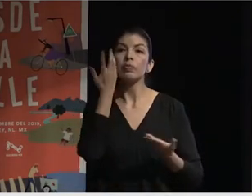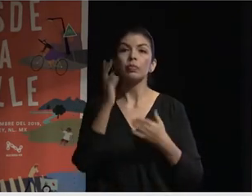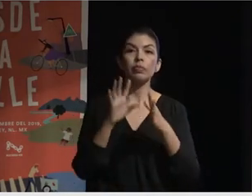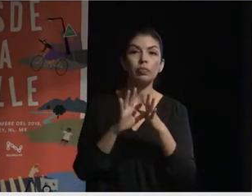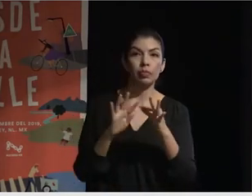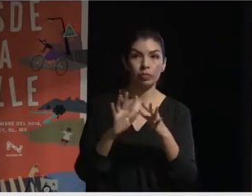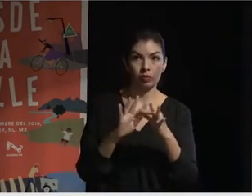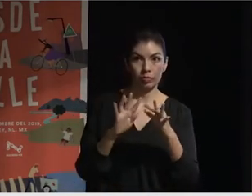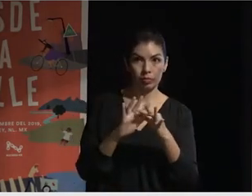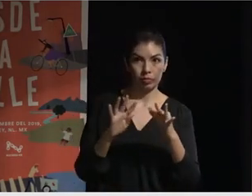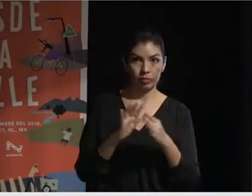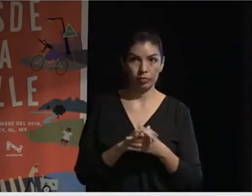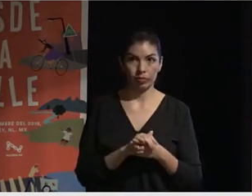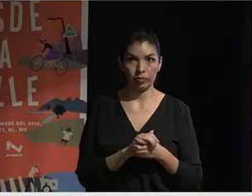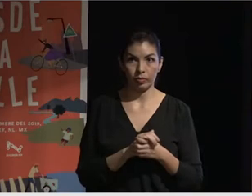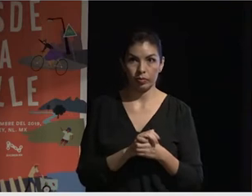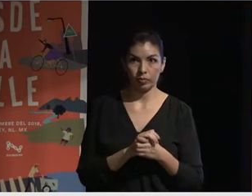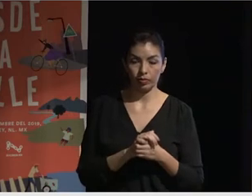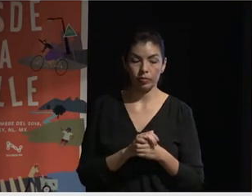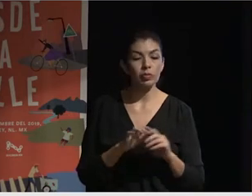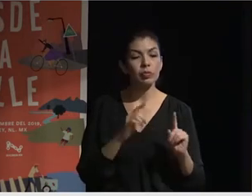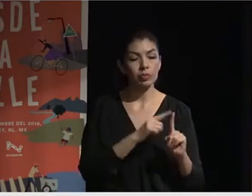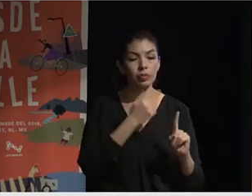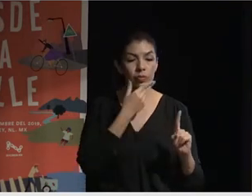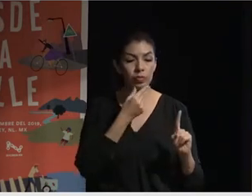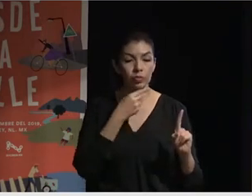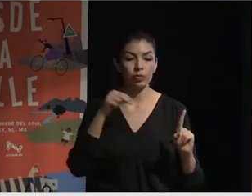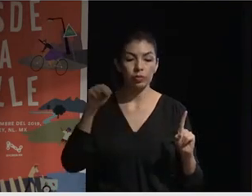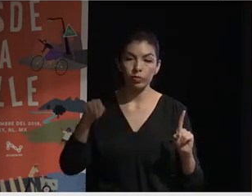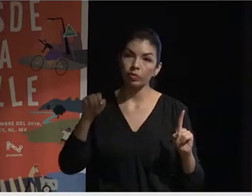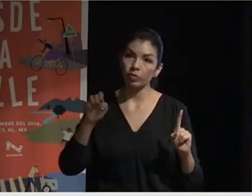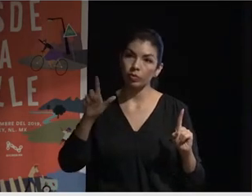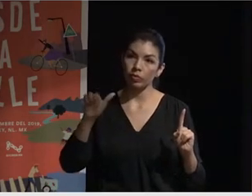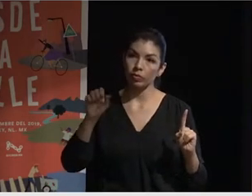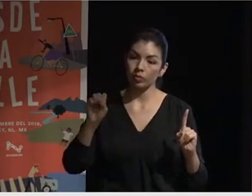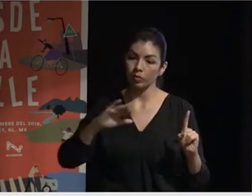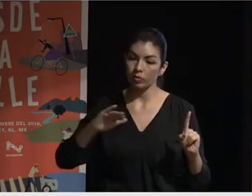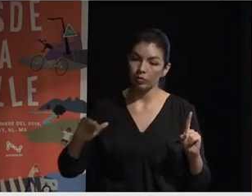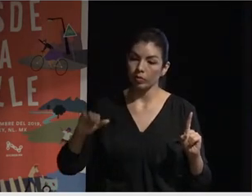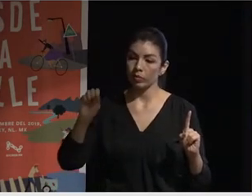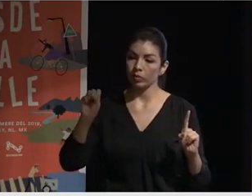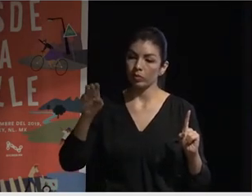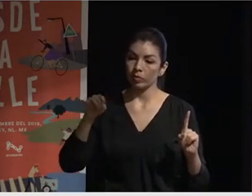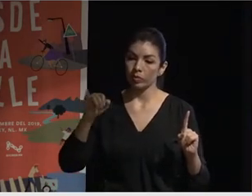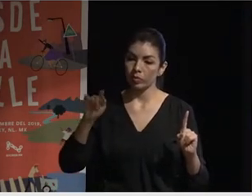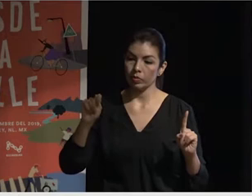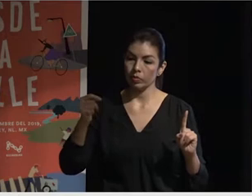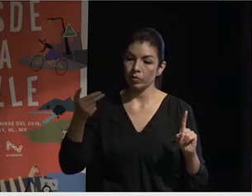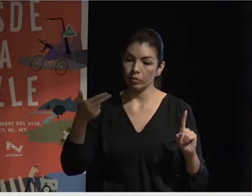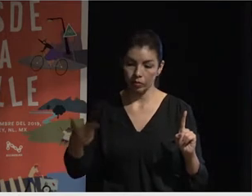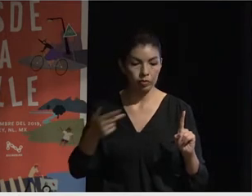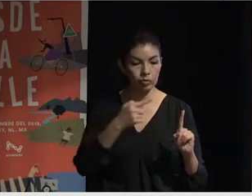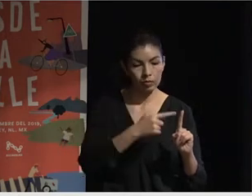las posturas de este cuate Neil Smith, que en paz descanse. Él lo que nota es que, por ejemplo, los precios